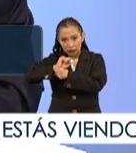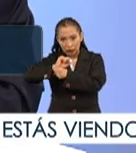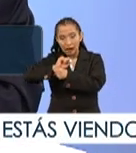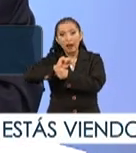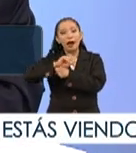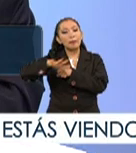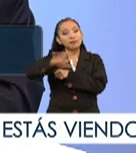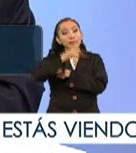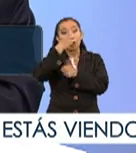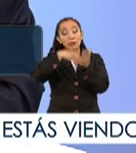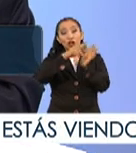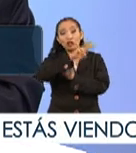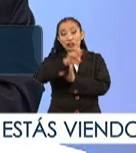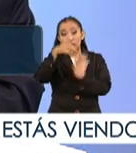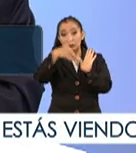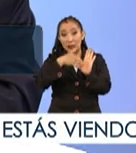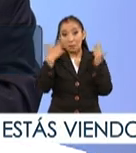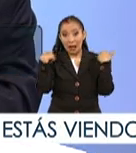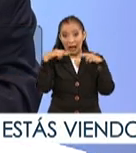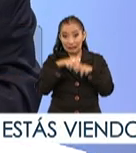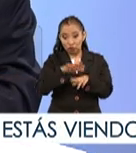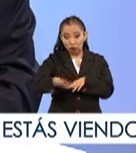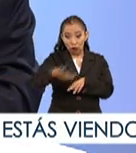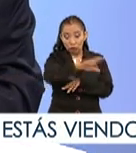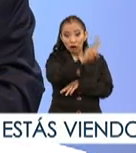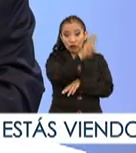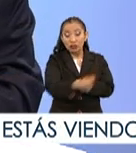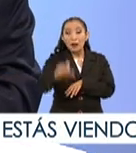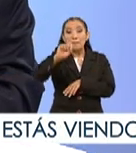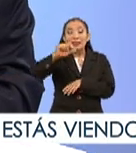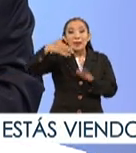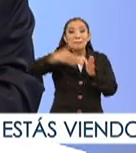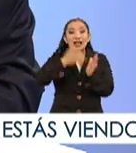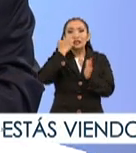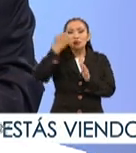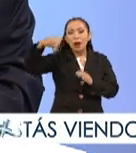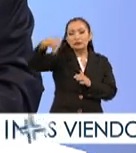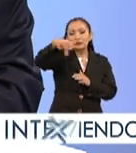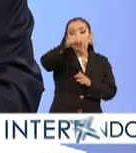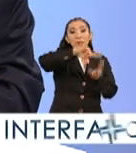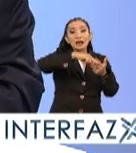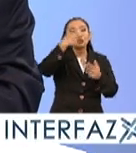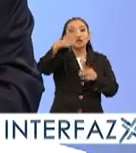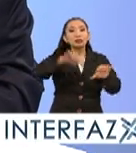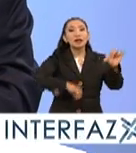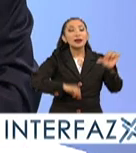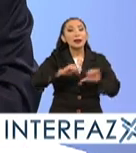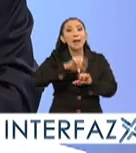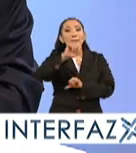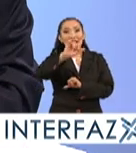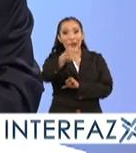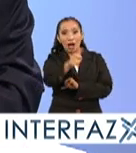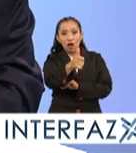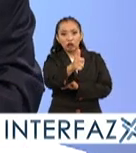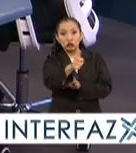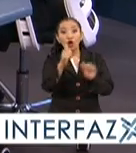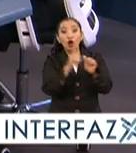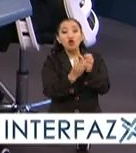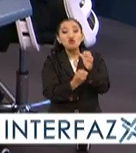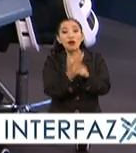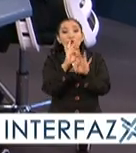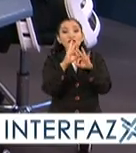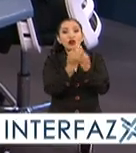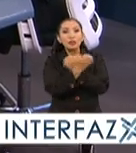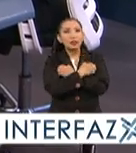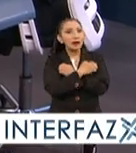secundaria, 1.200.000 maestros en 220.000 escuelas iniciarán sus actividades el 20 de agosto con el